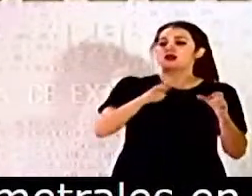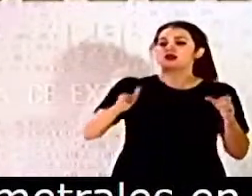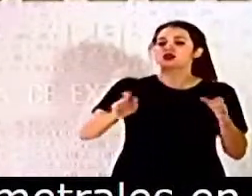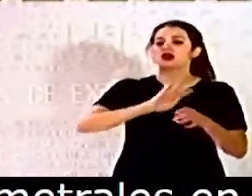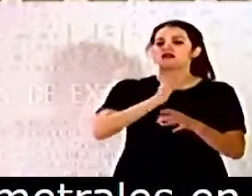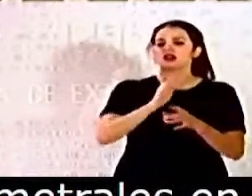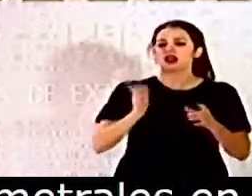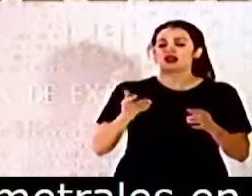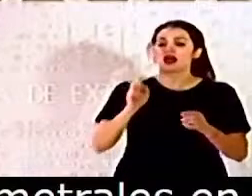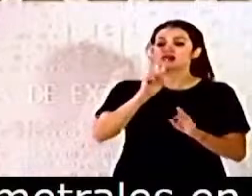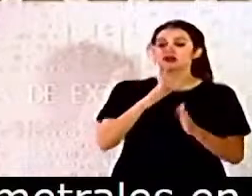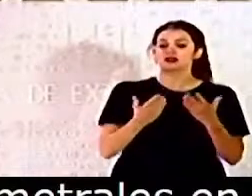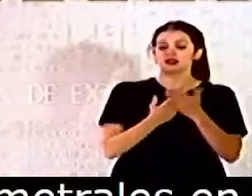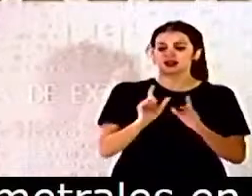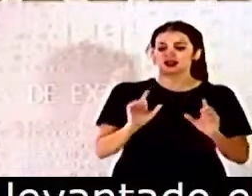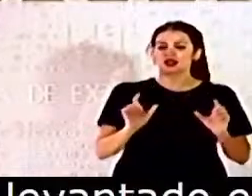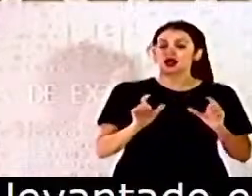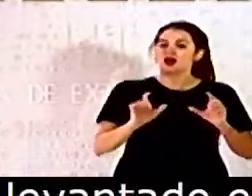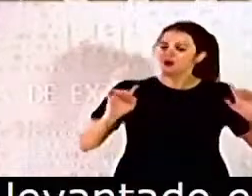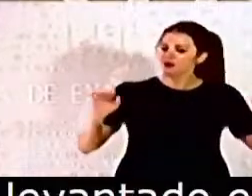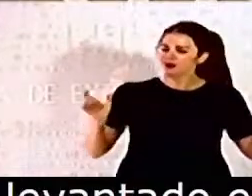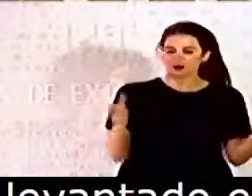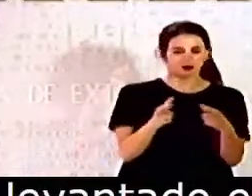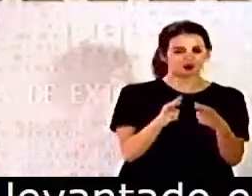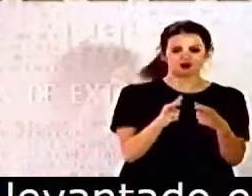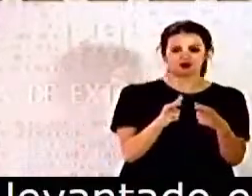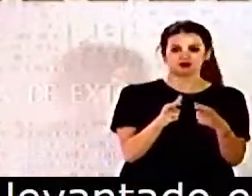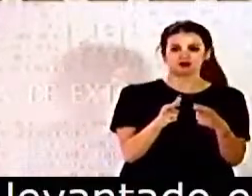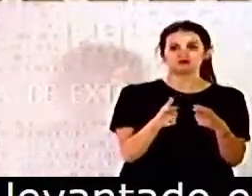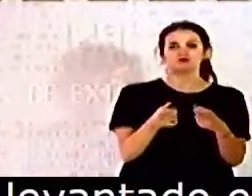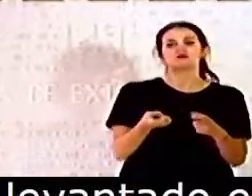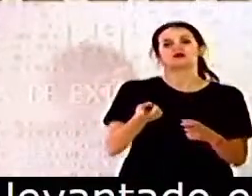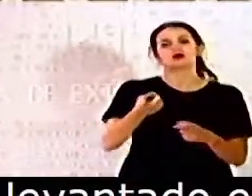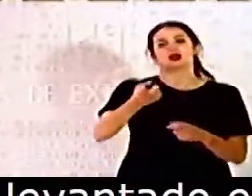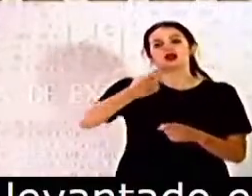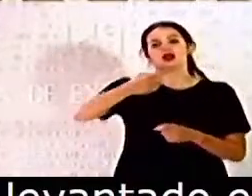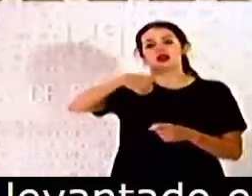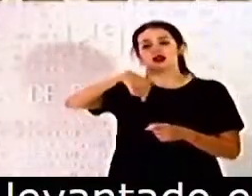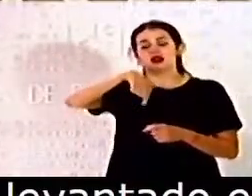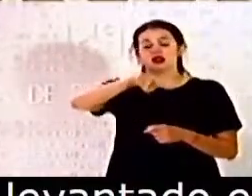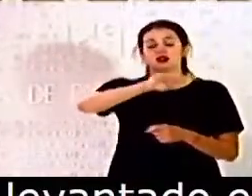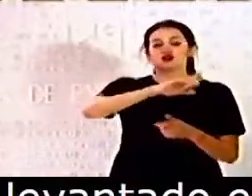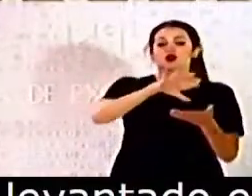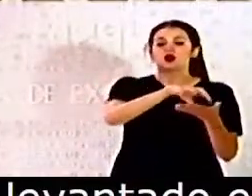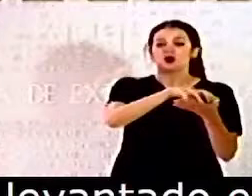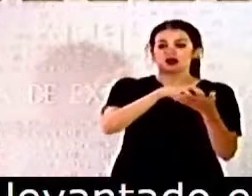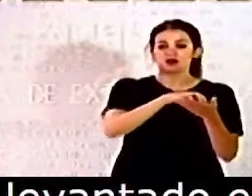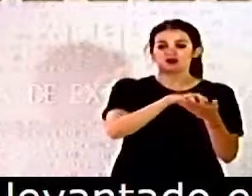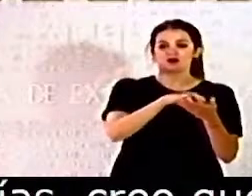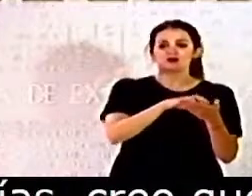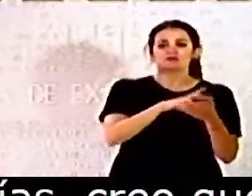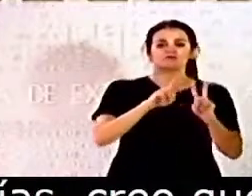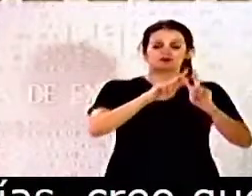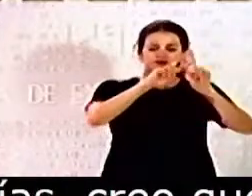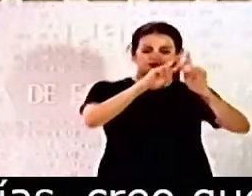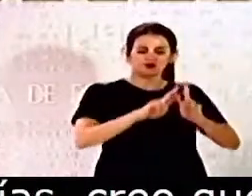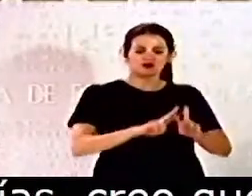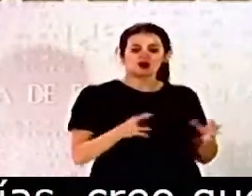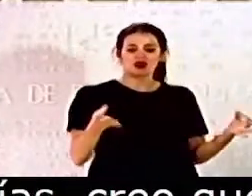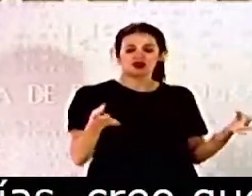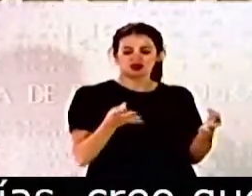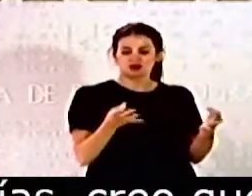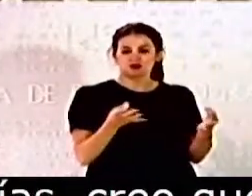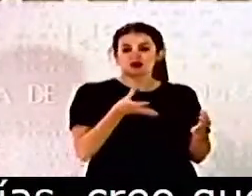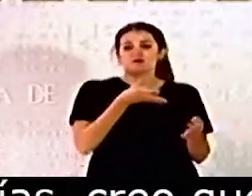días, creo que deberían hacérselo mirar, porque es incierto que en Extremadura no sirvan los cierres